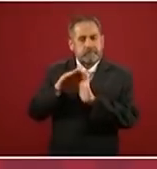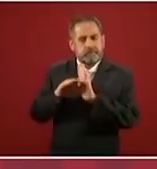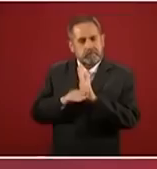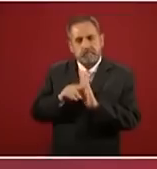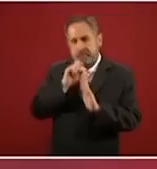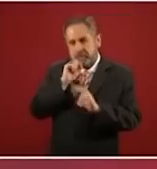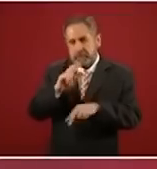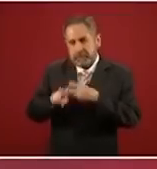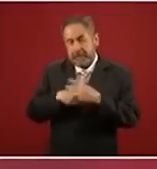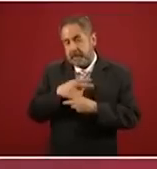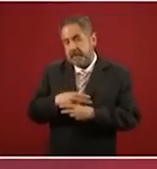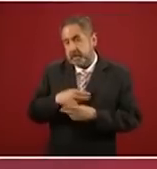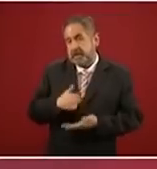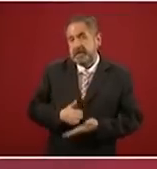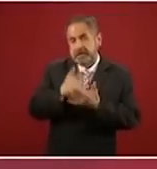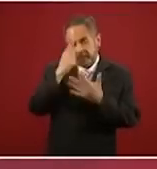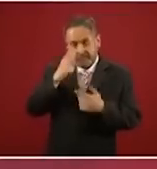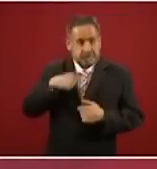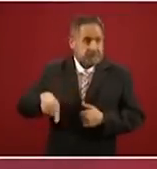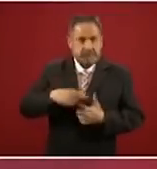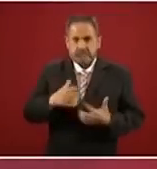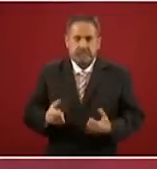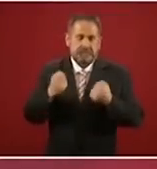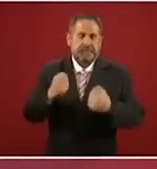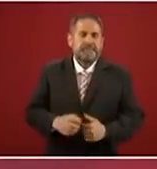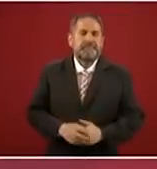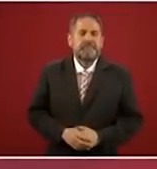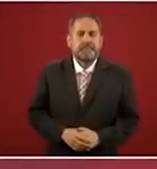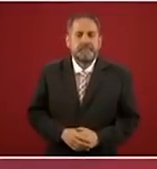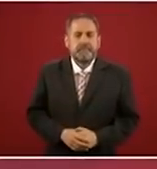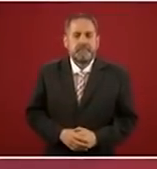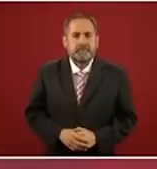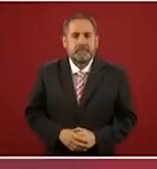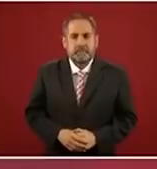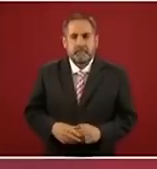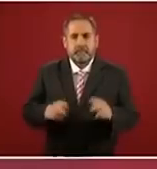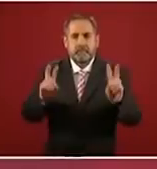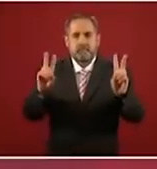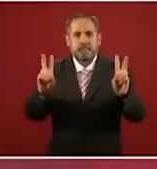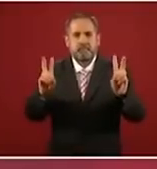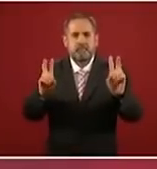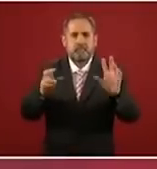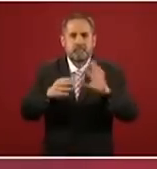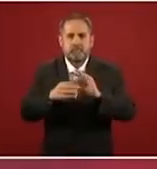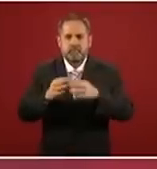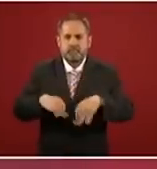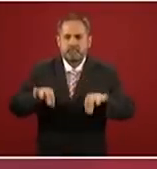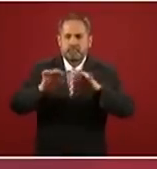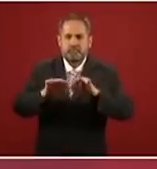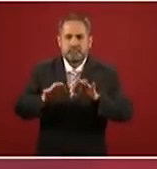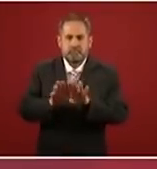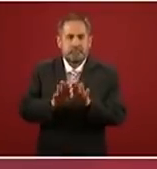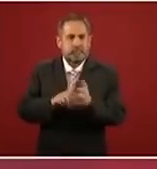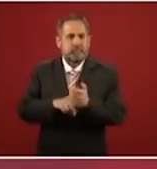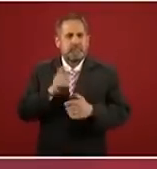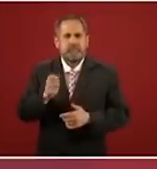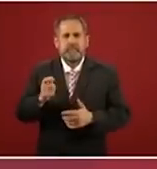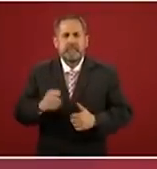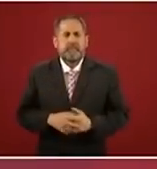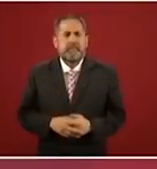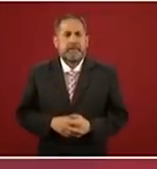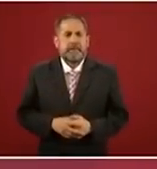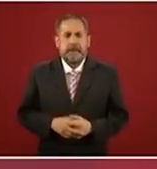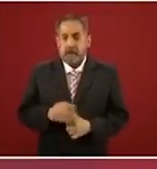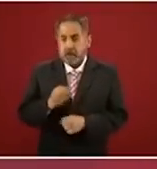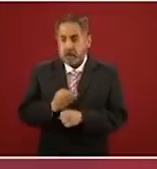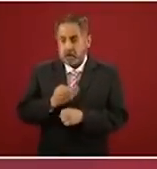salve vidas de heridos un tema muy importante es y lo